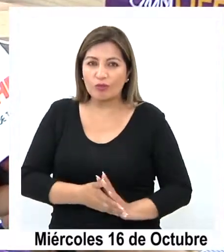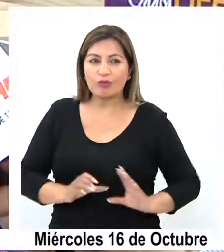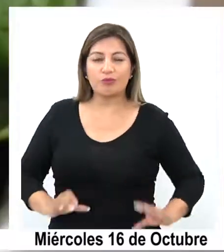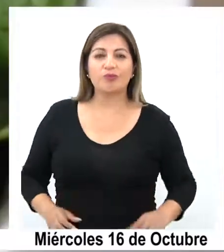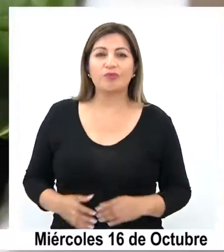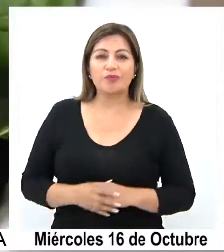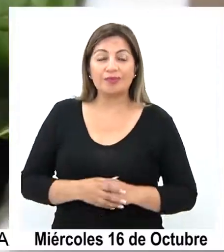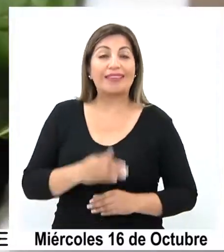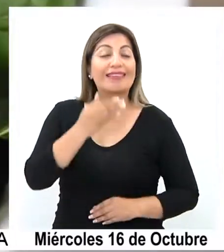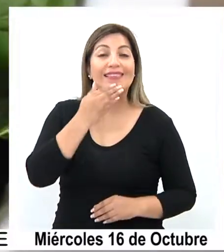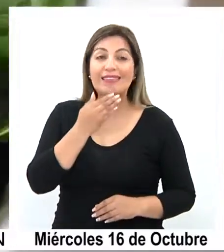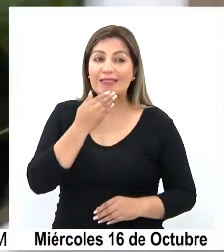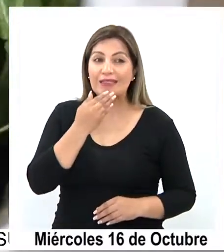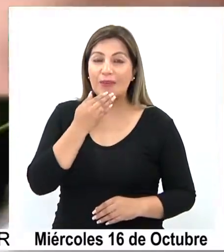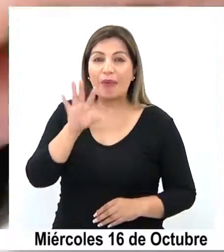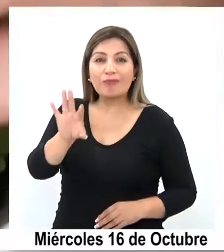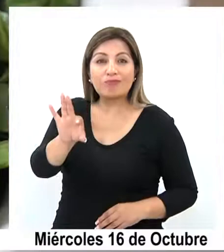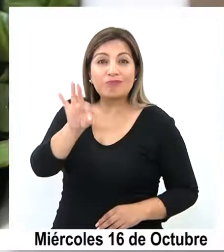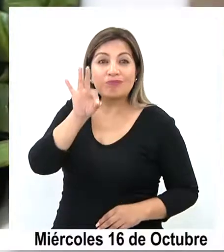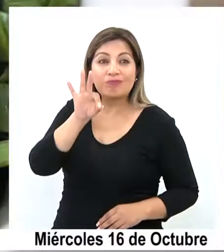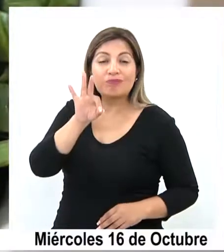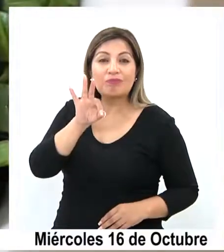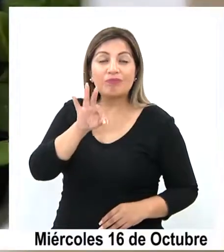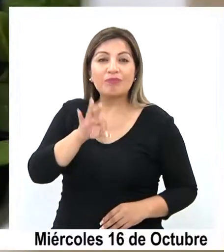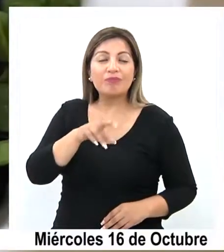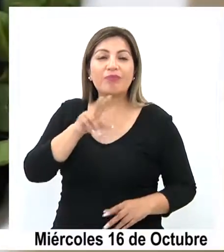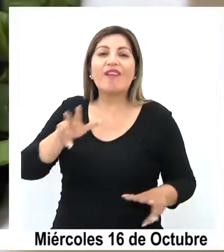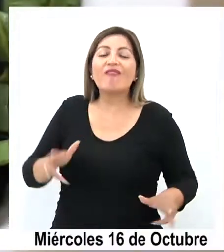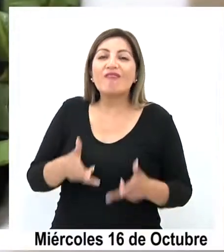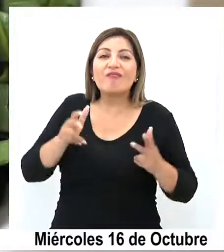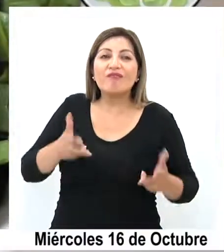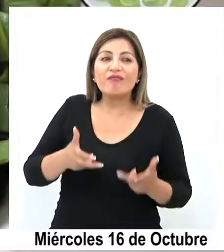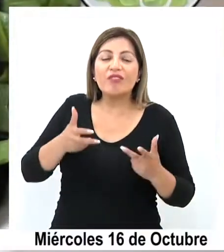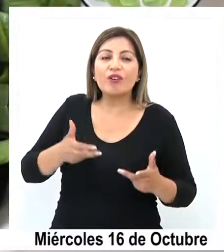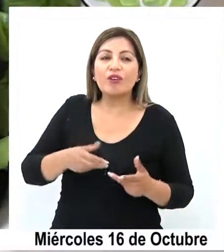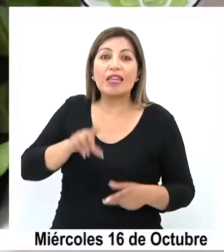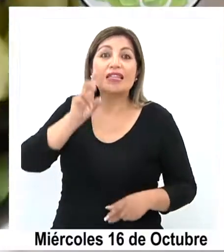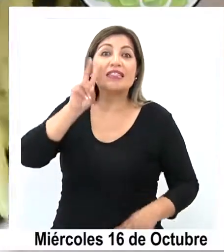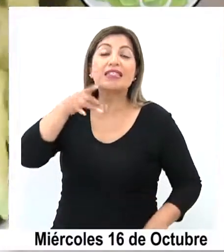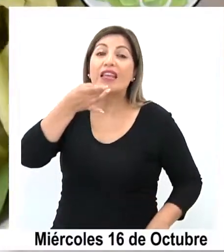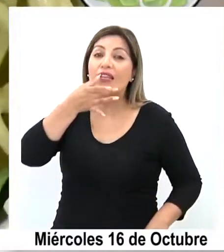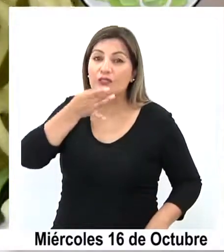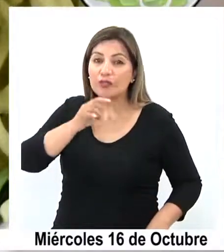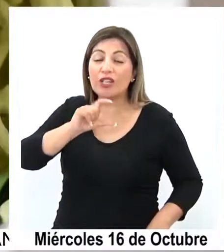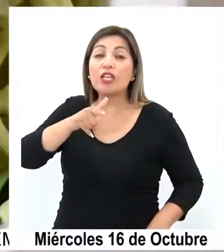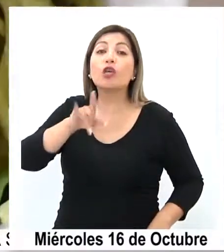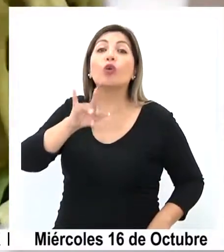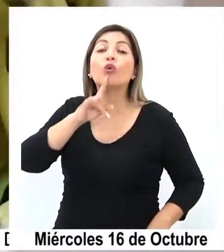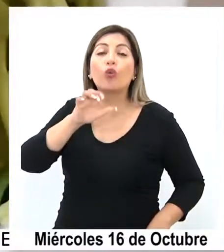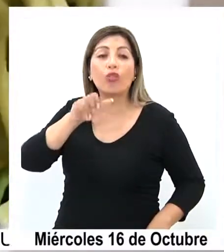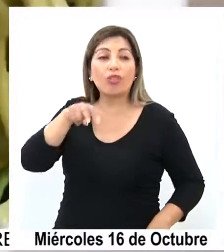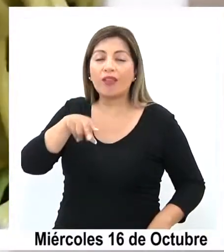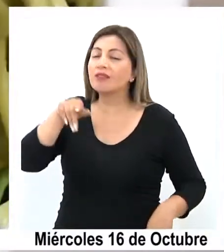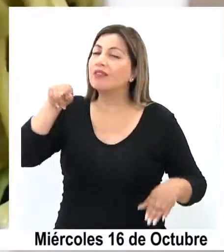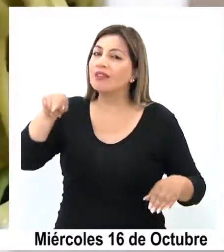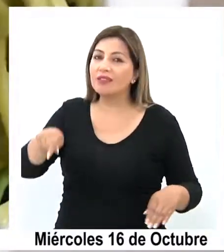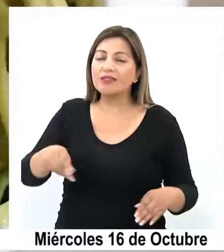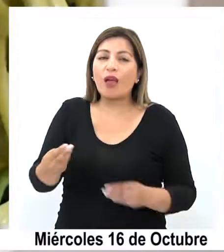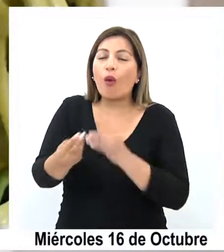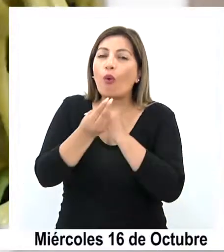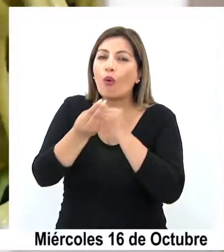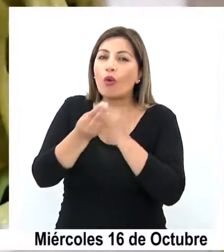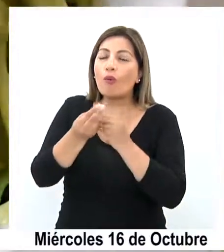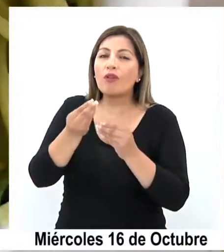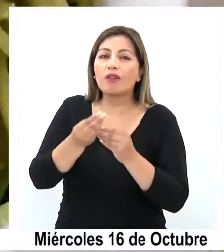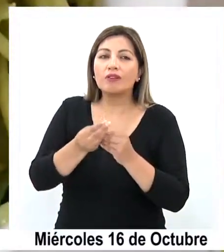cuerpo. También hay opciones para veganos con alimentos sin azúcar y sin gluten que promueven una